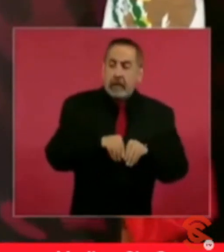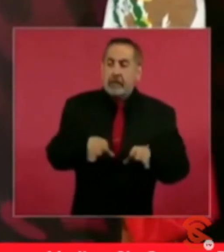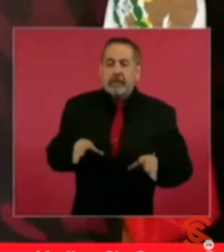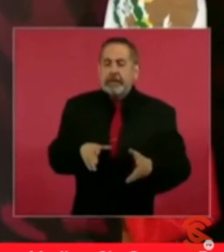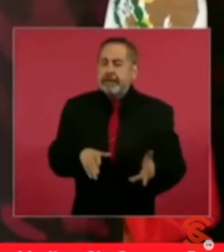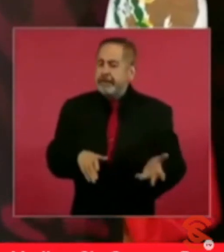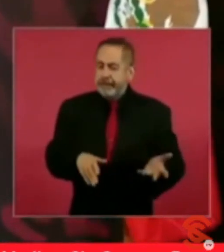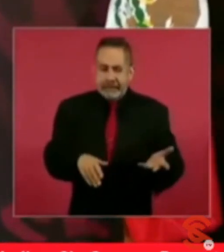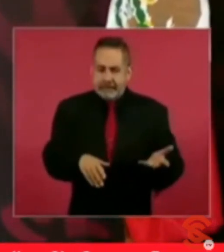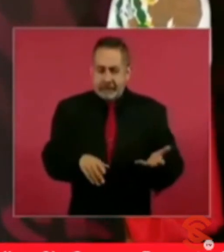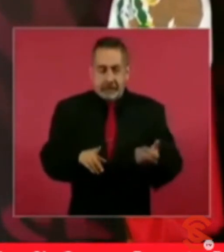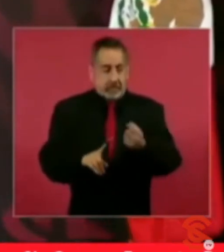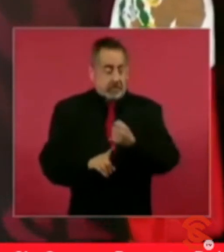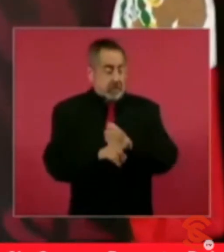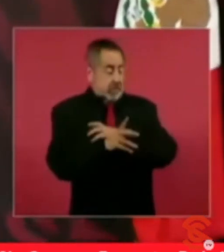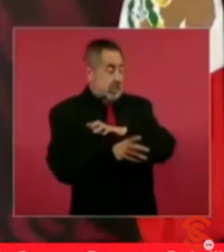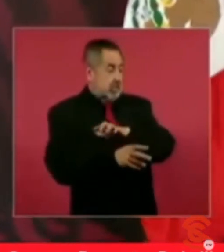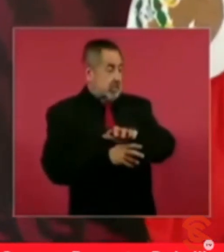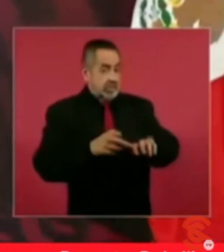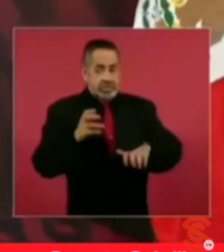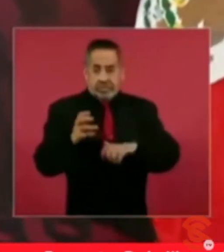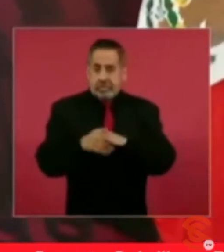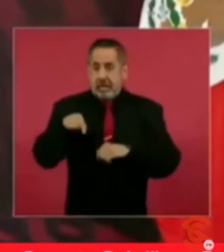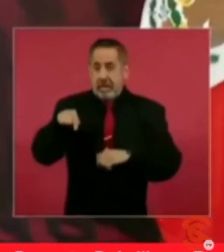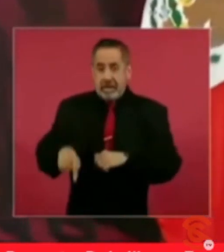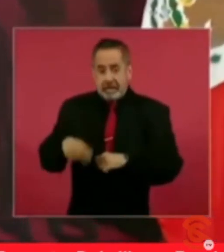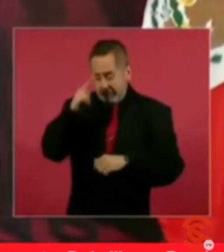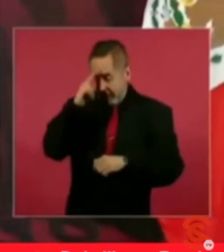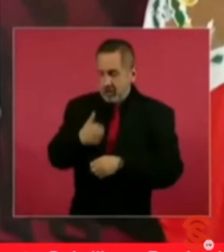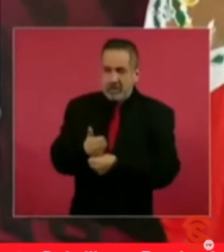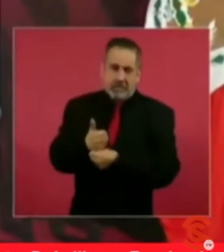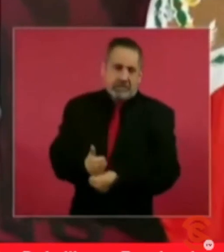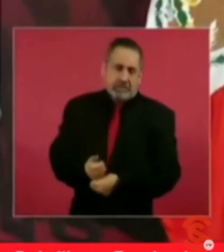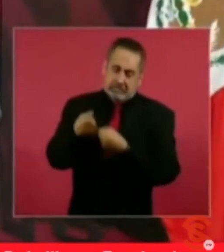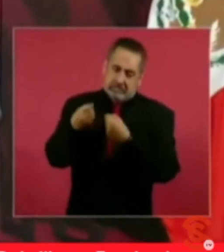y causó desgracias.